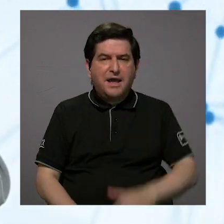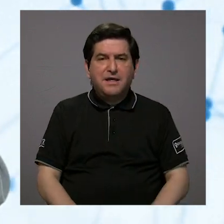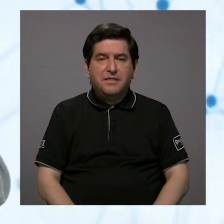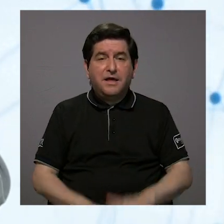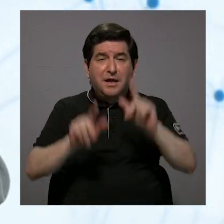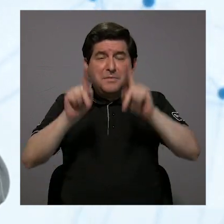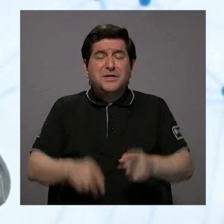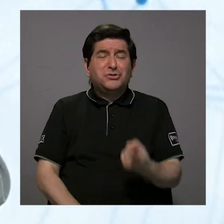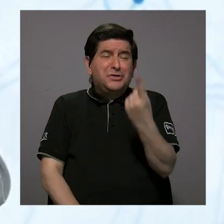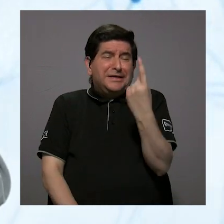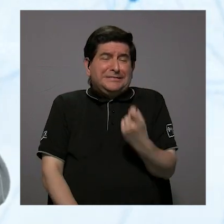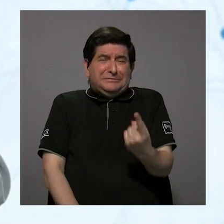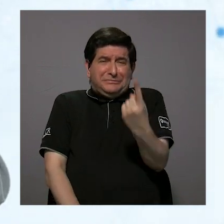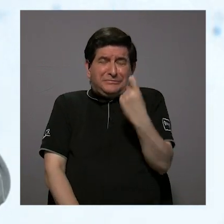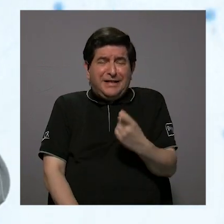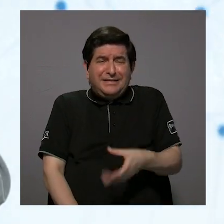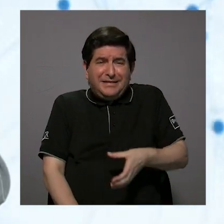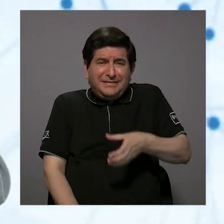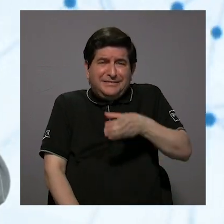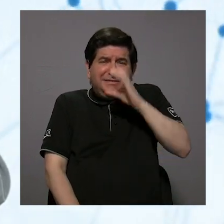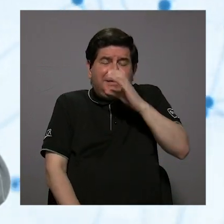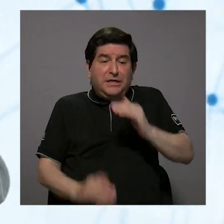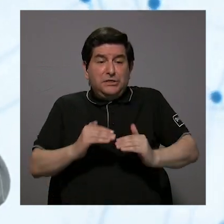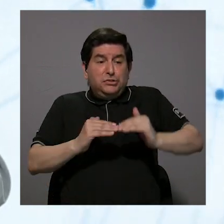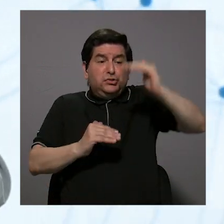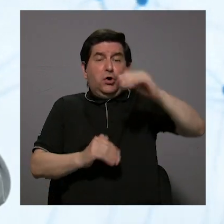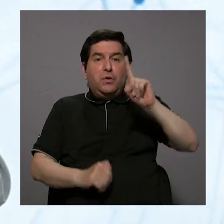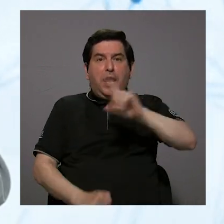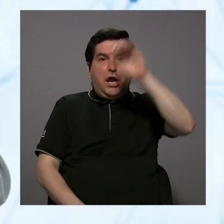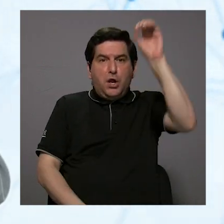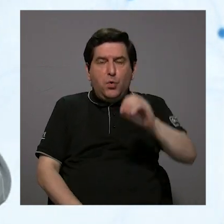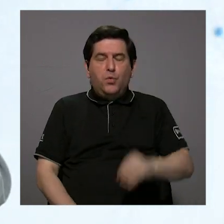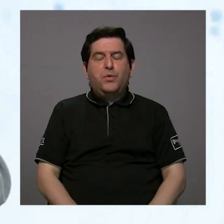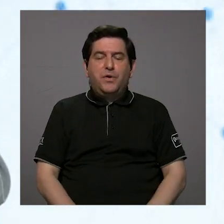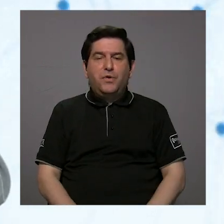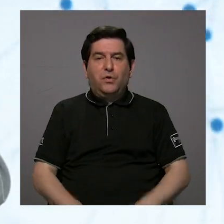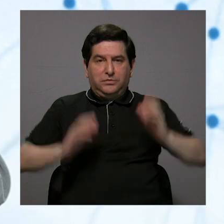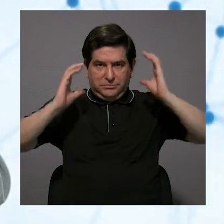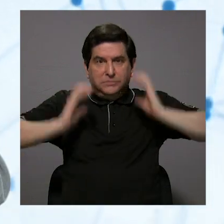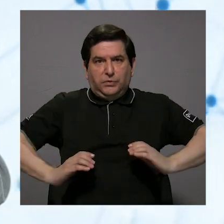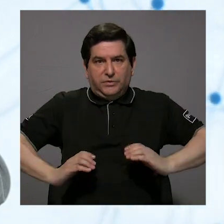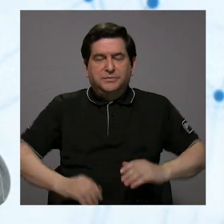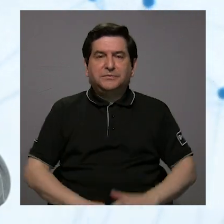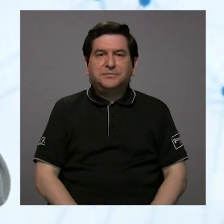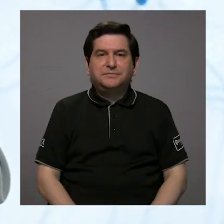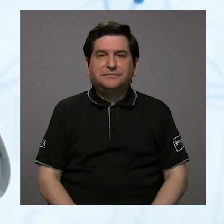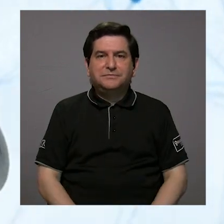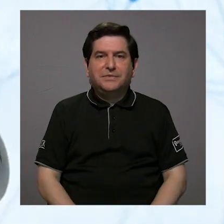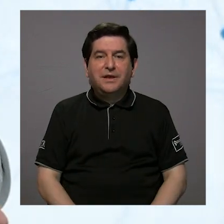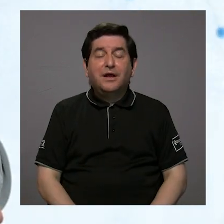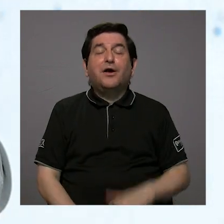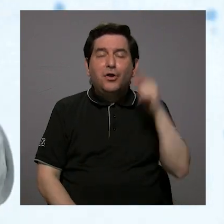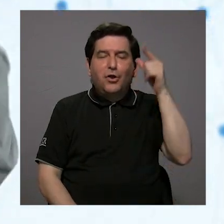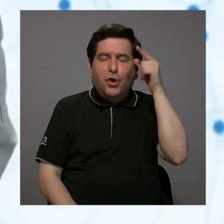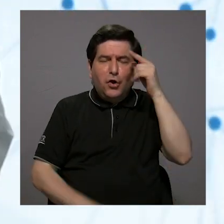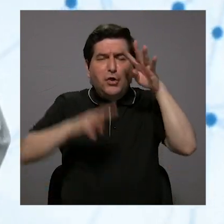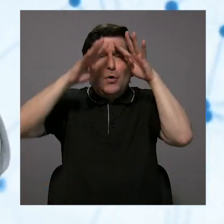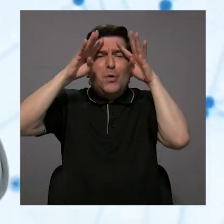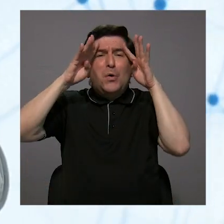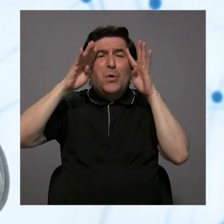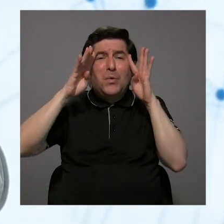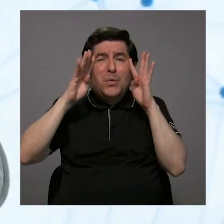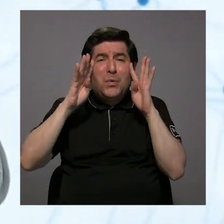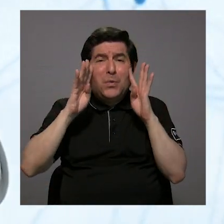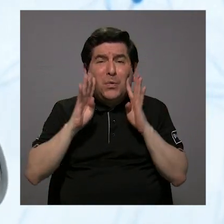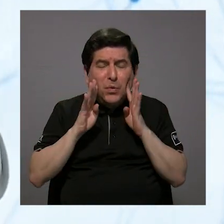nada, terminaron con un déficit de hidratación superior al 1% de la masa corporal, es decir, lo que se esperaría, sudaron